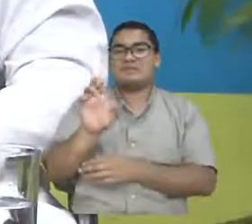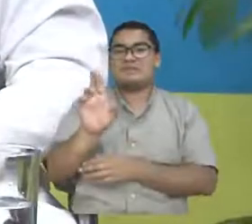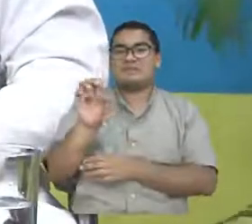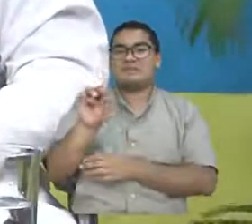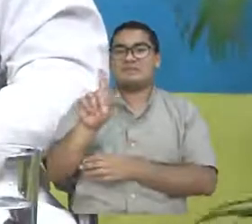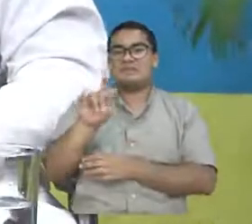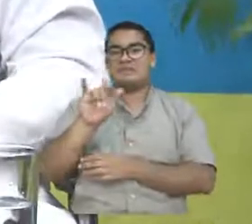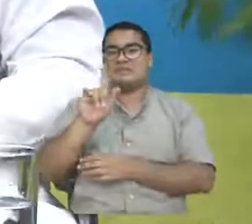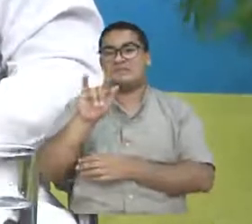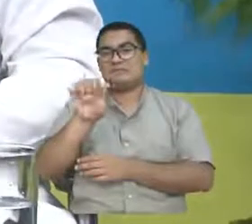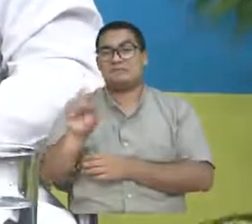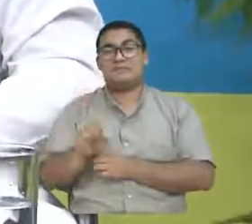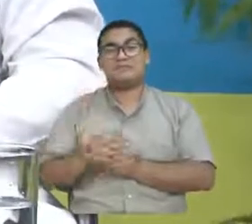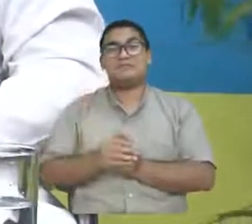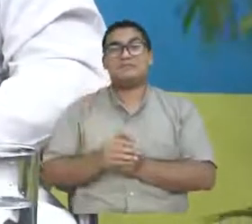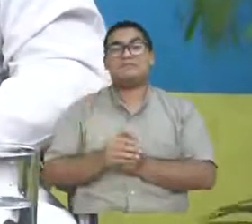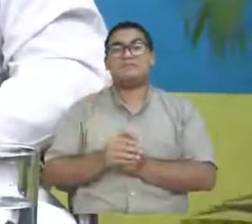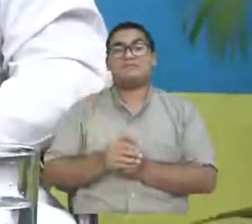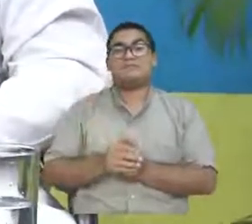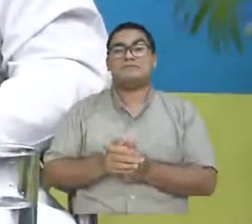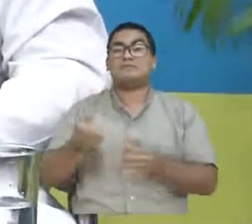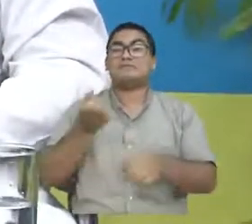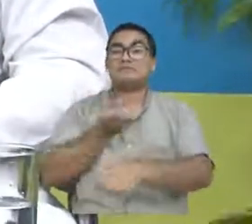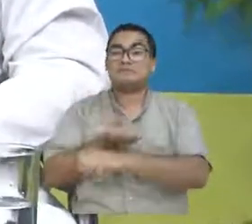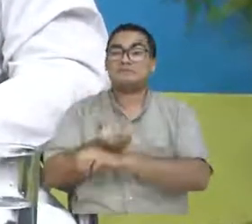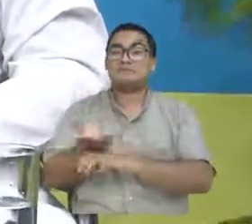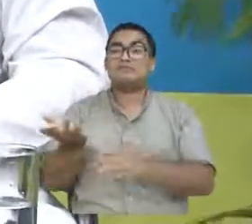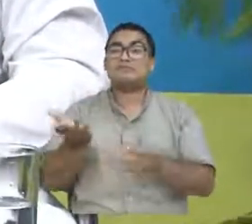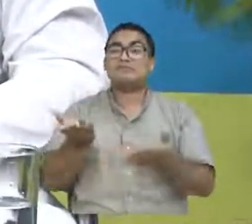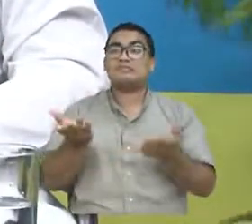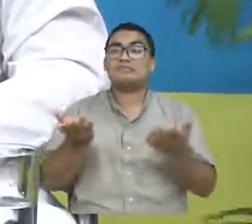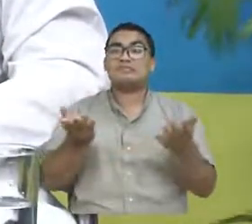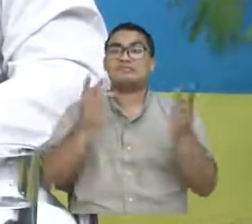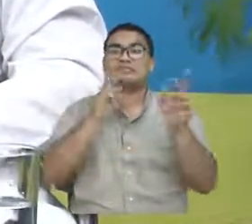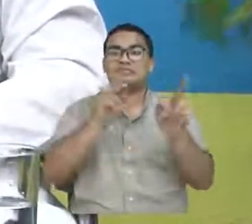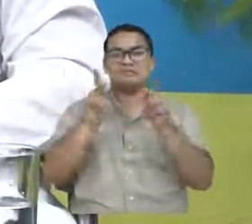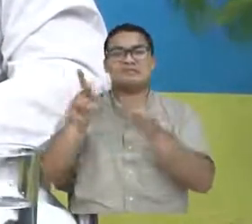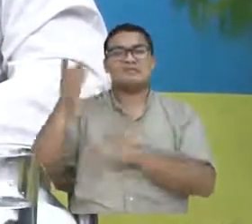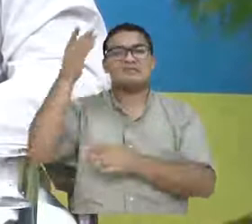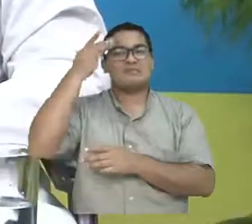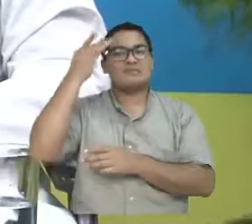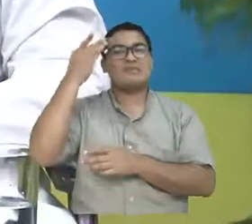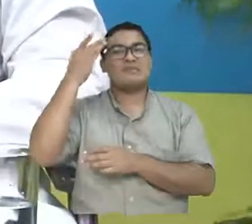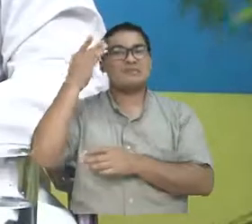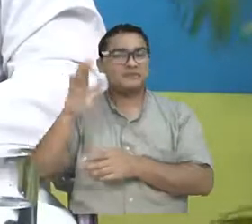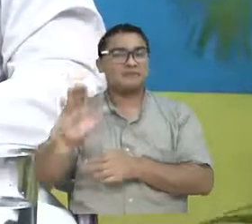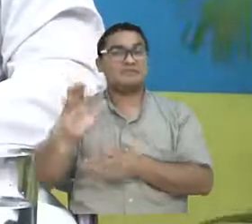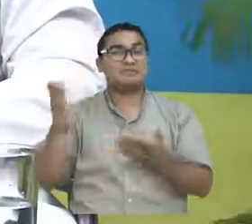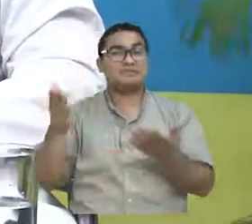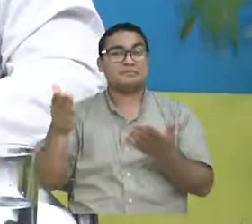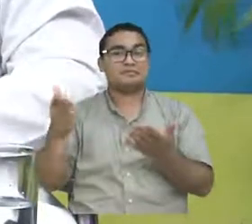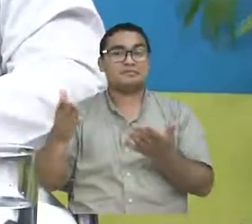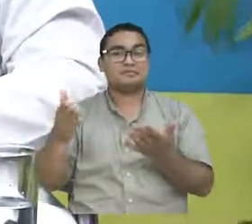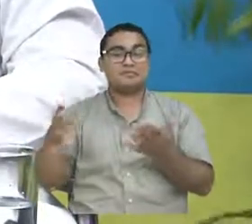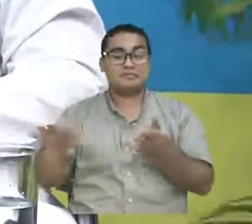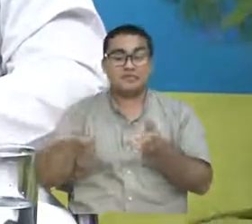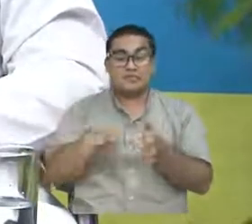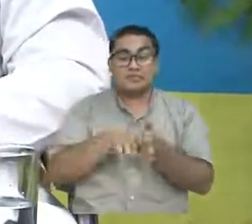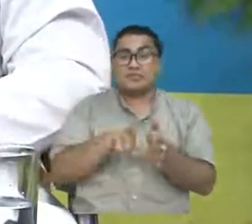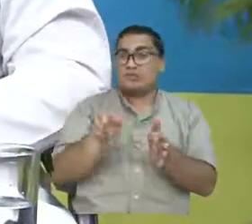una hiperqueratosis. Lo recomendable de esto, si sabemos cuál es el producto que nos está ocasionando la dermatitis, es